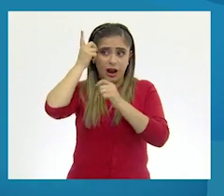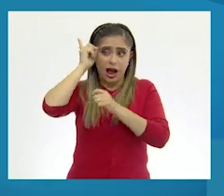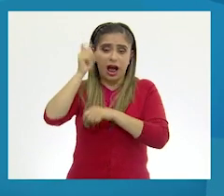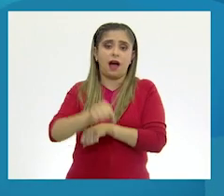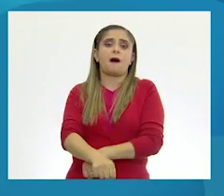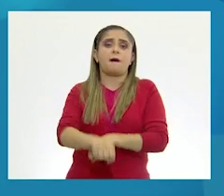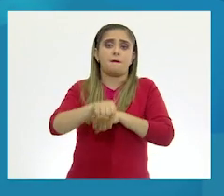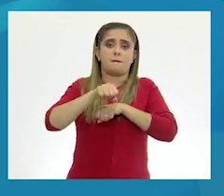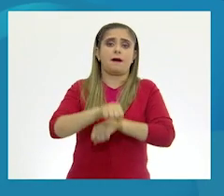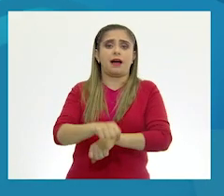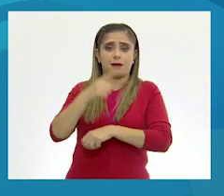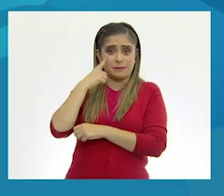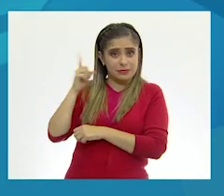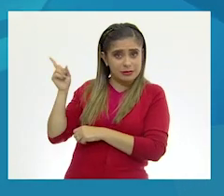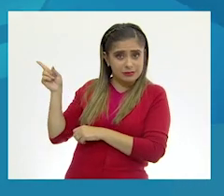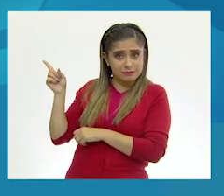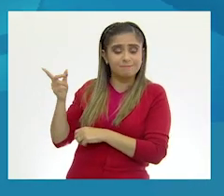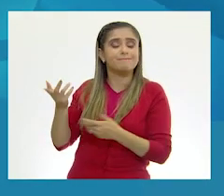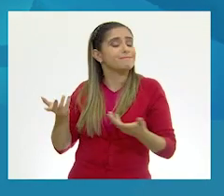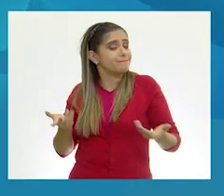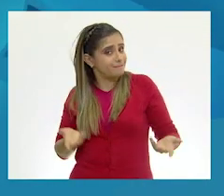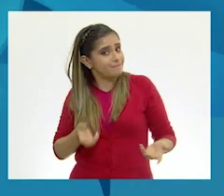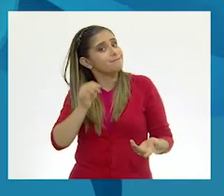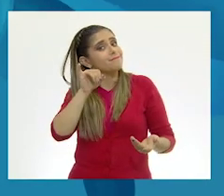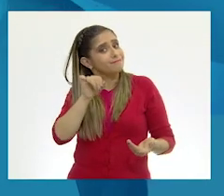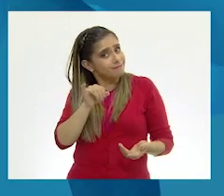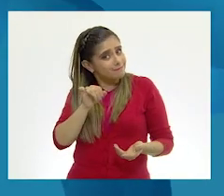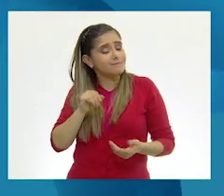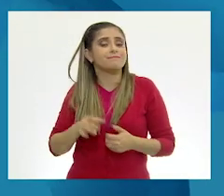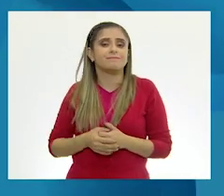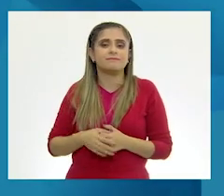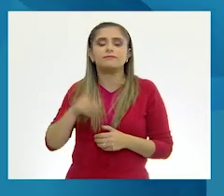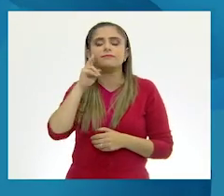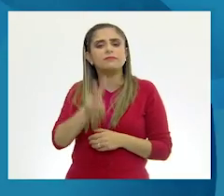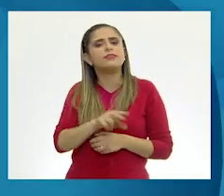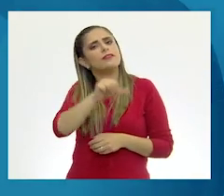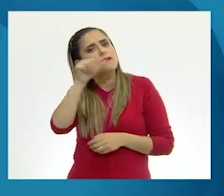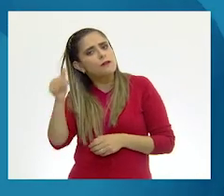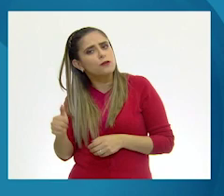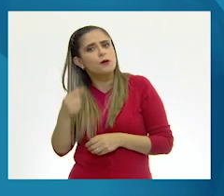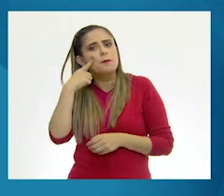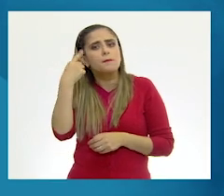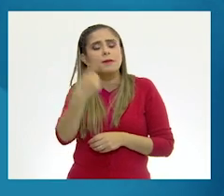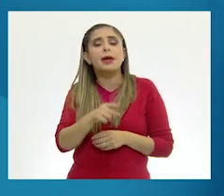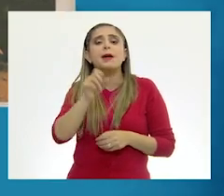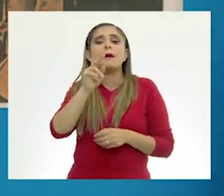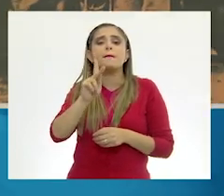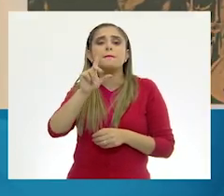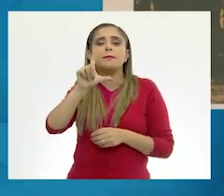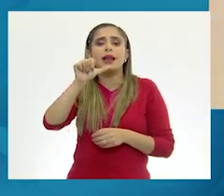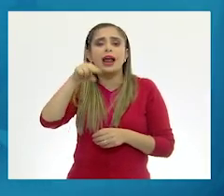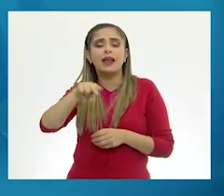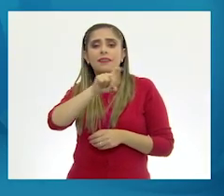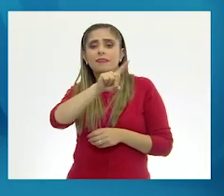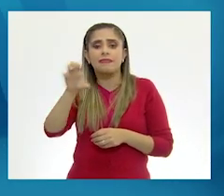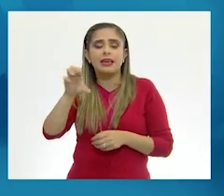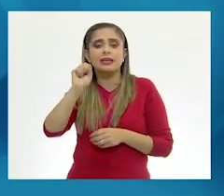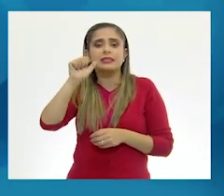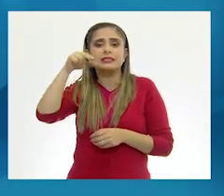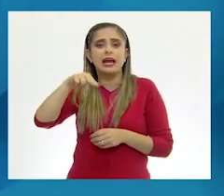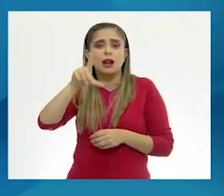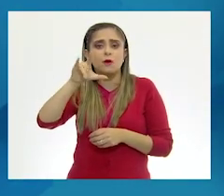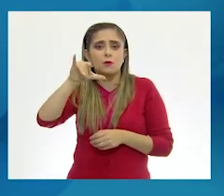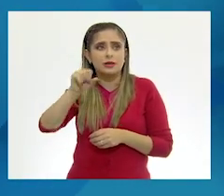caballo. Así es, Raulito. ¿Y qué otra sección observan? Yo veo el plan de San Luis. Muy